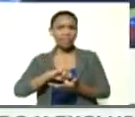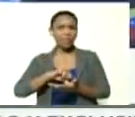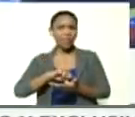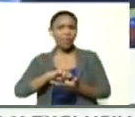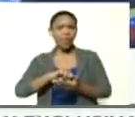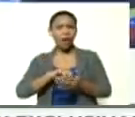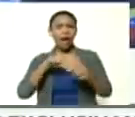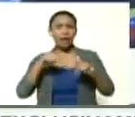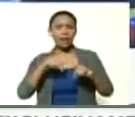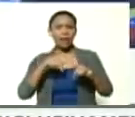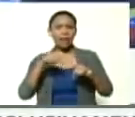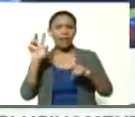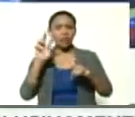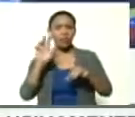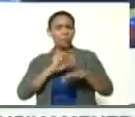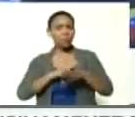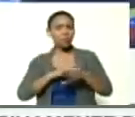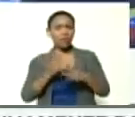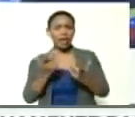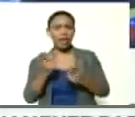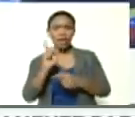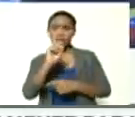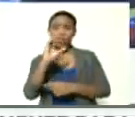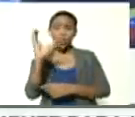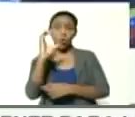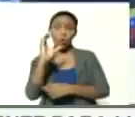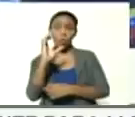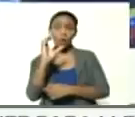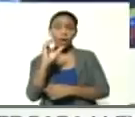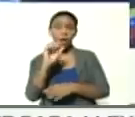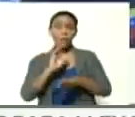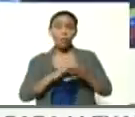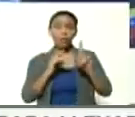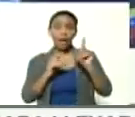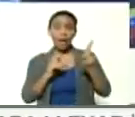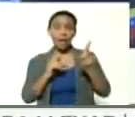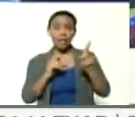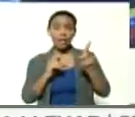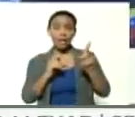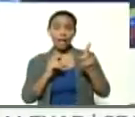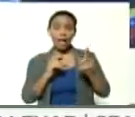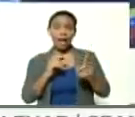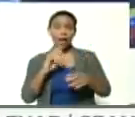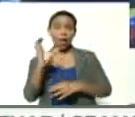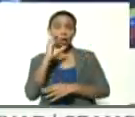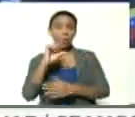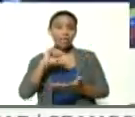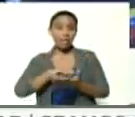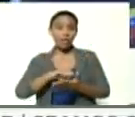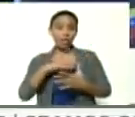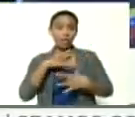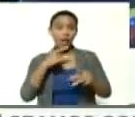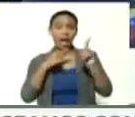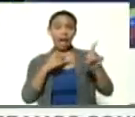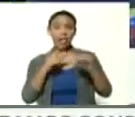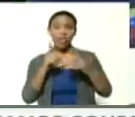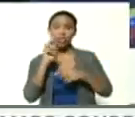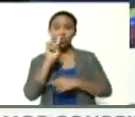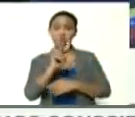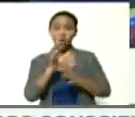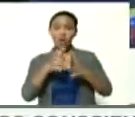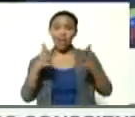mediático Venezuela y no Colombia, cuando Colombia debería estar en el centro del interés. Dos grandes deudas hay en este